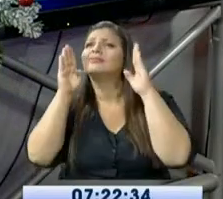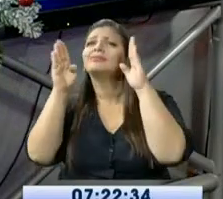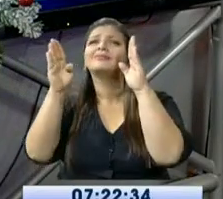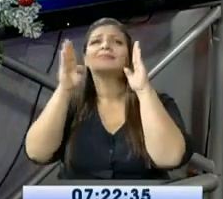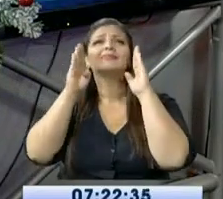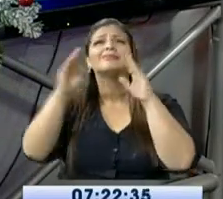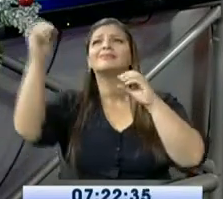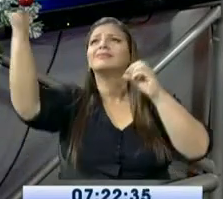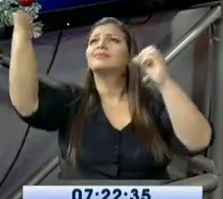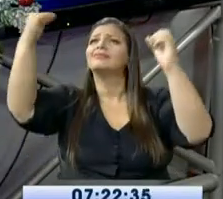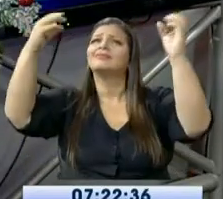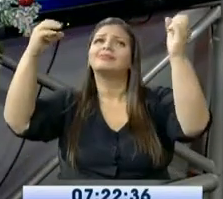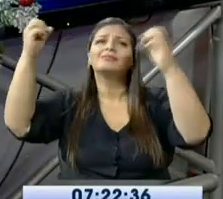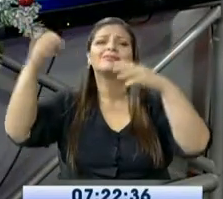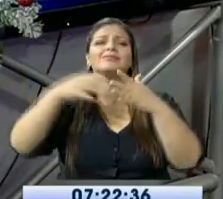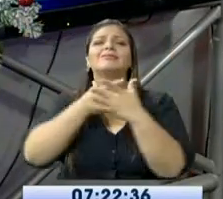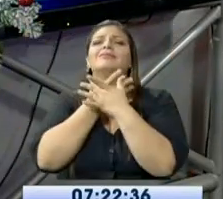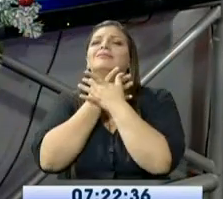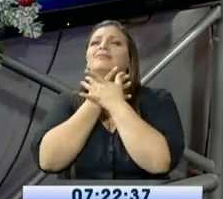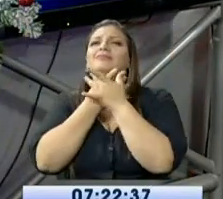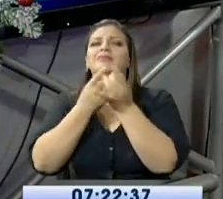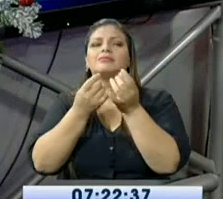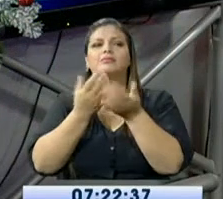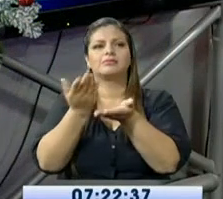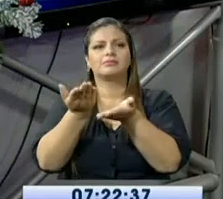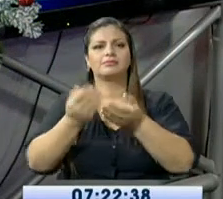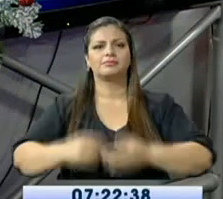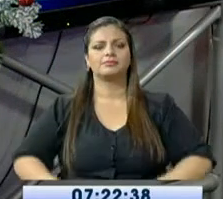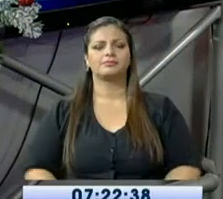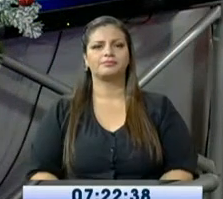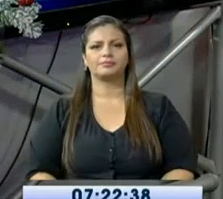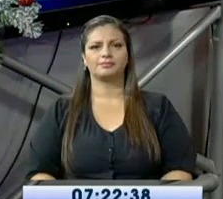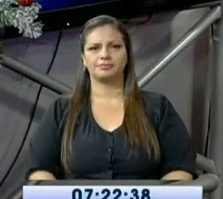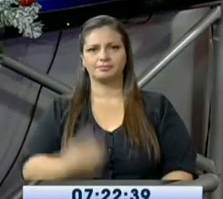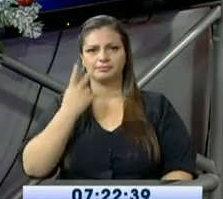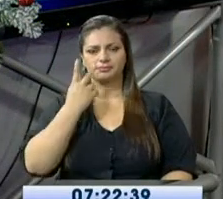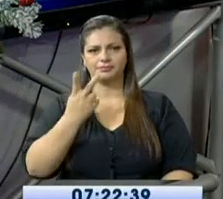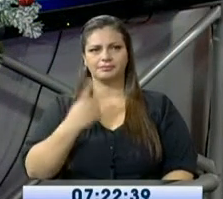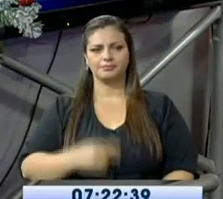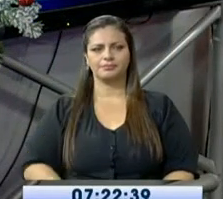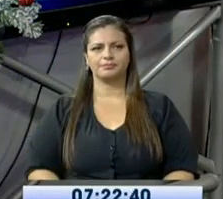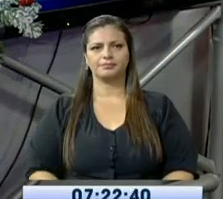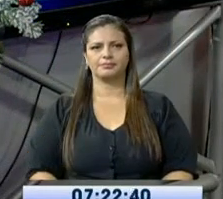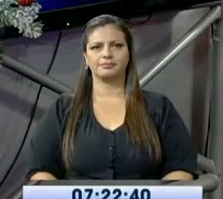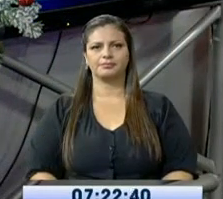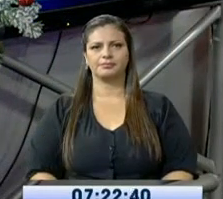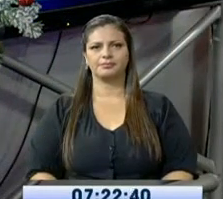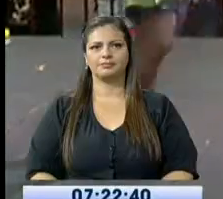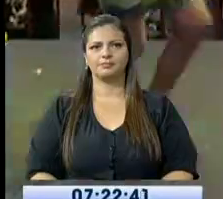cantidad de focos que iluminaban la noche en el puerto principal. Veamos.